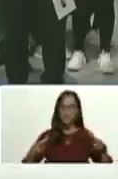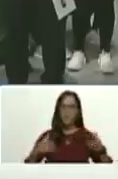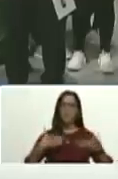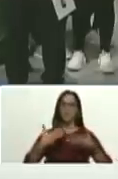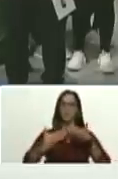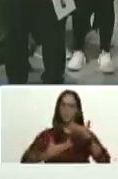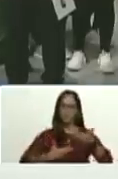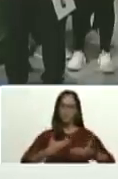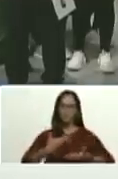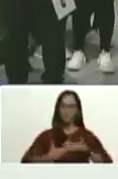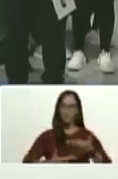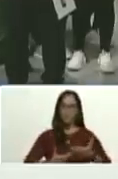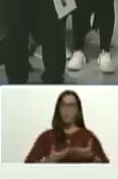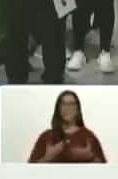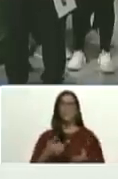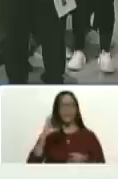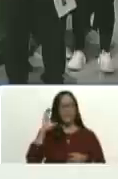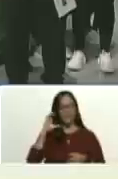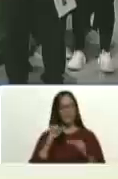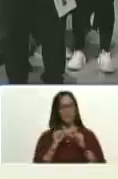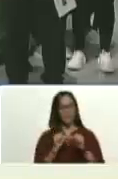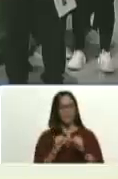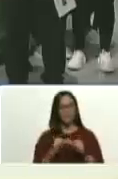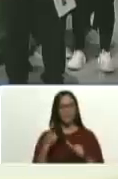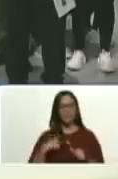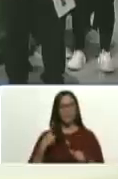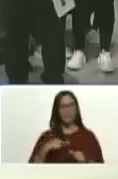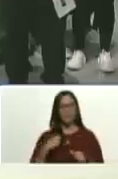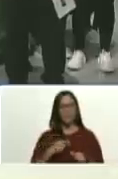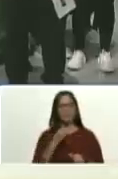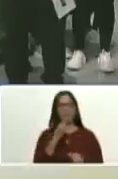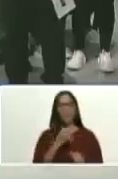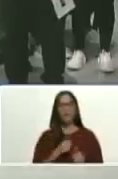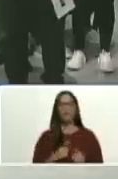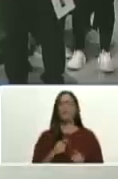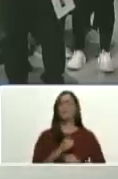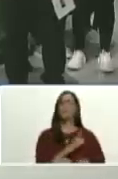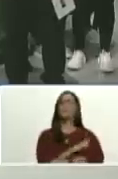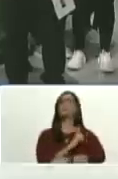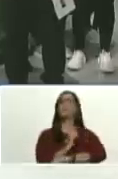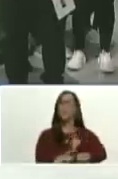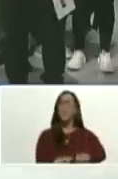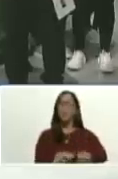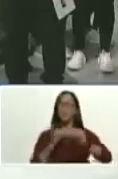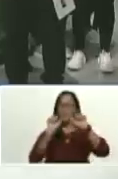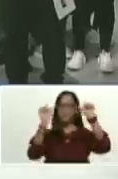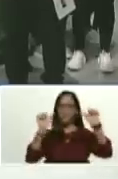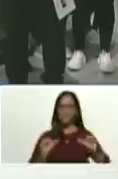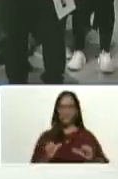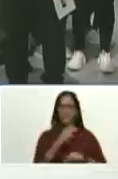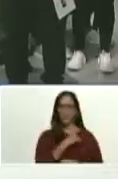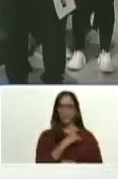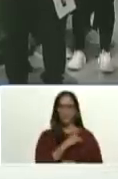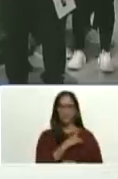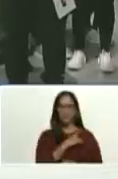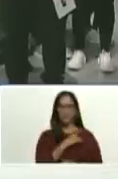progresiva, para que el país siga teniendo, bueno, un poderoso sistema